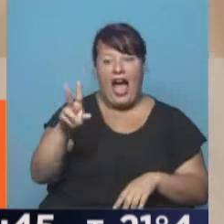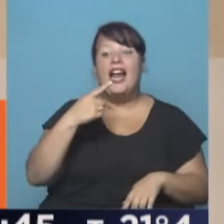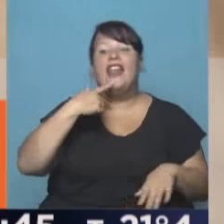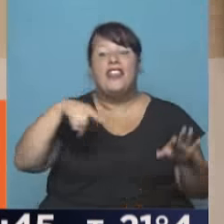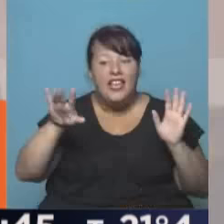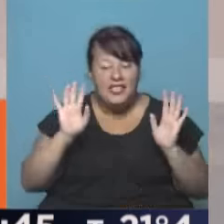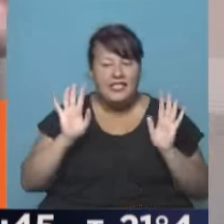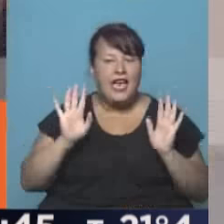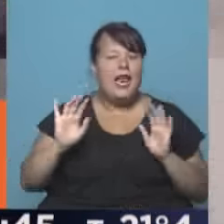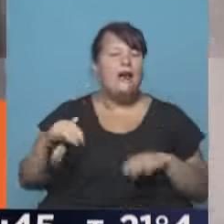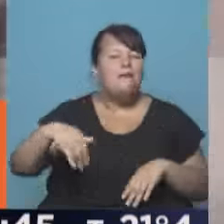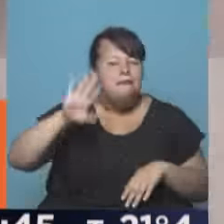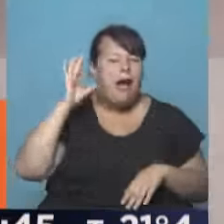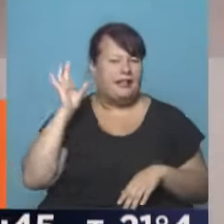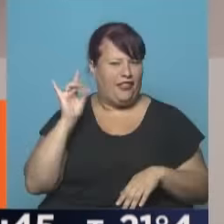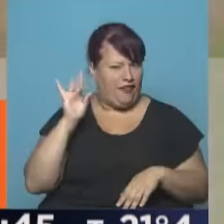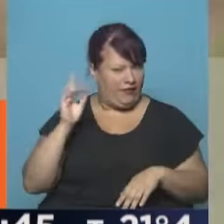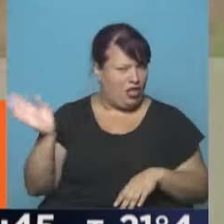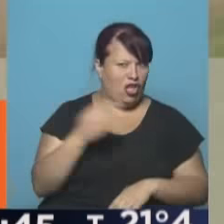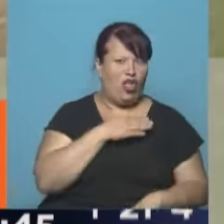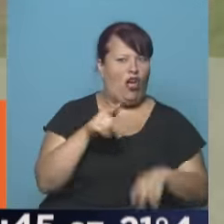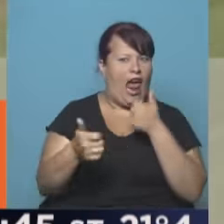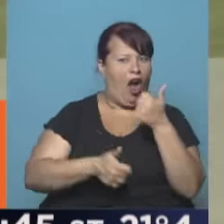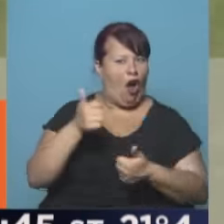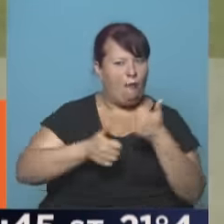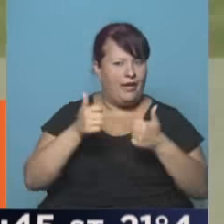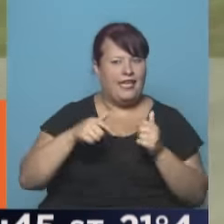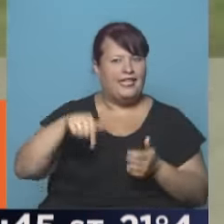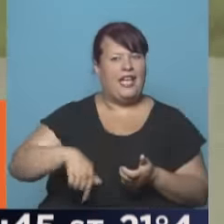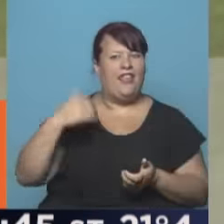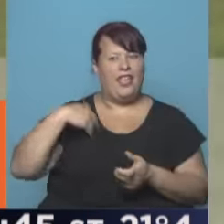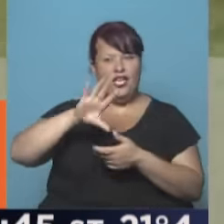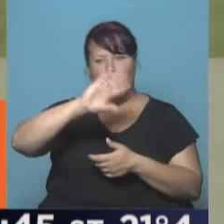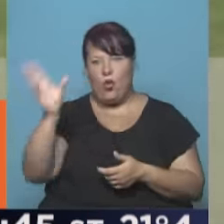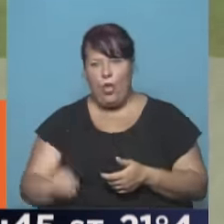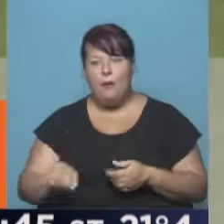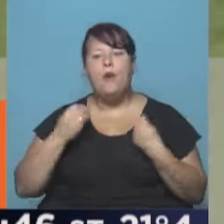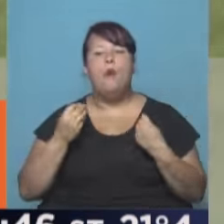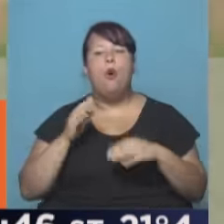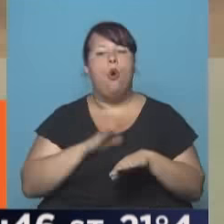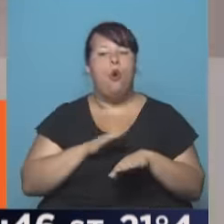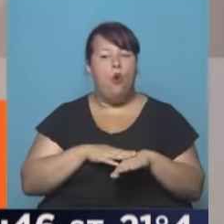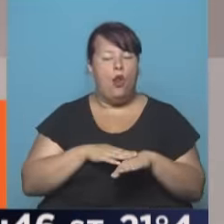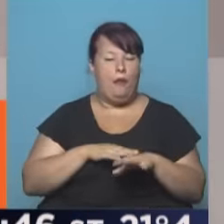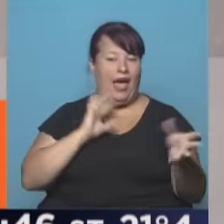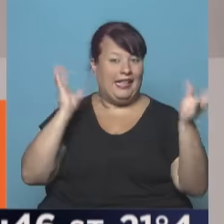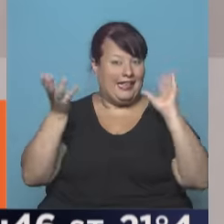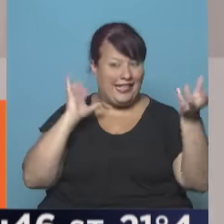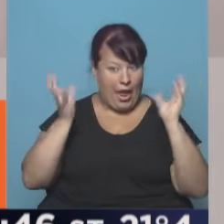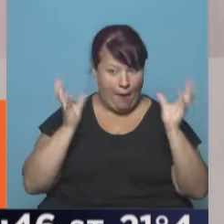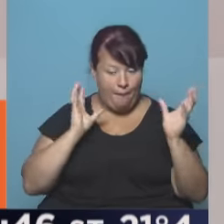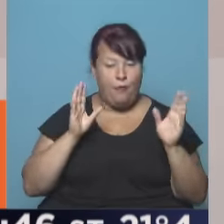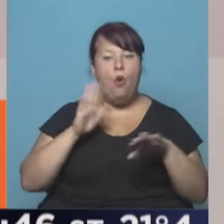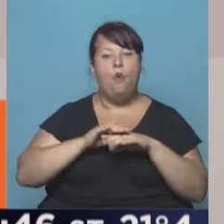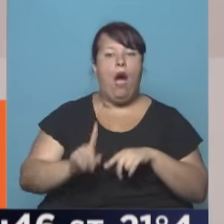que va a ser la más dura de todas las competencias que se han realizado en tierras sudamericanas por las condiciones climáticas,